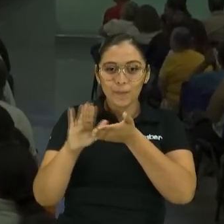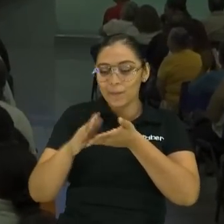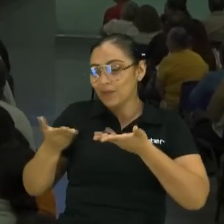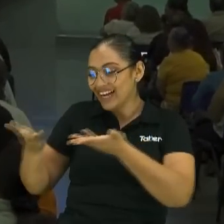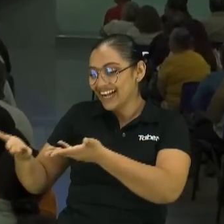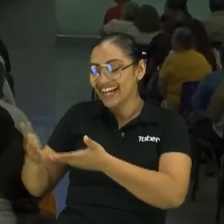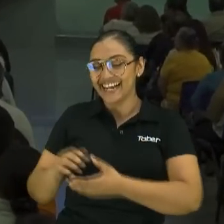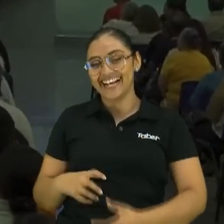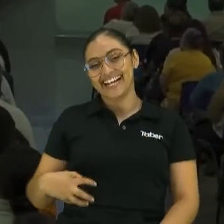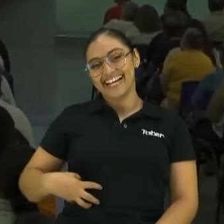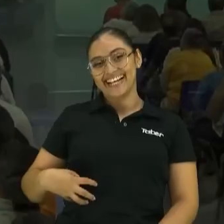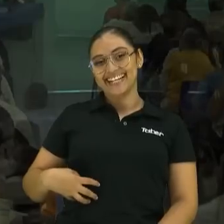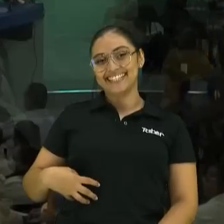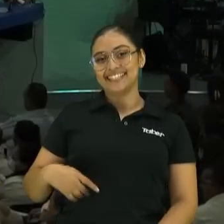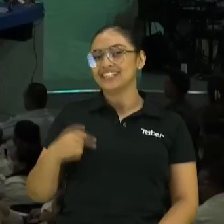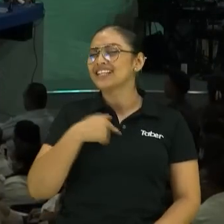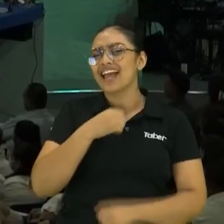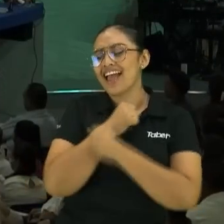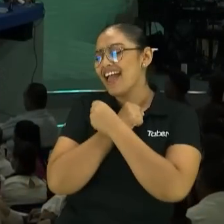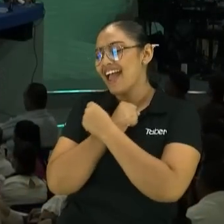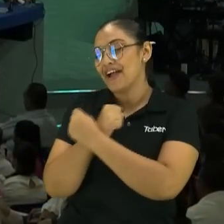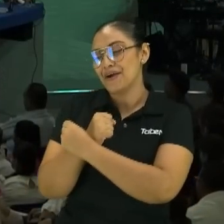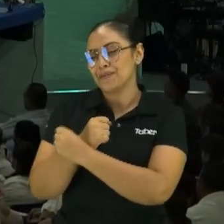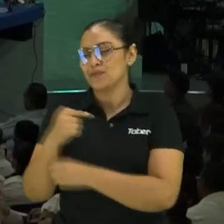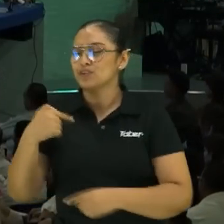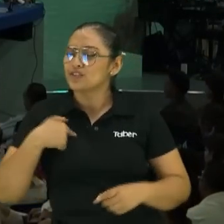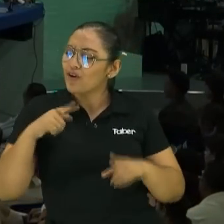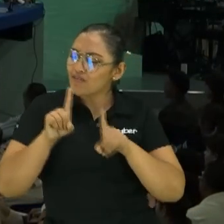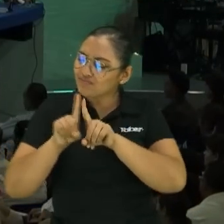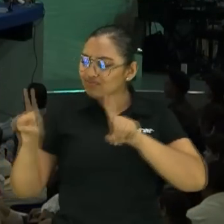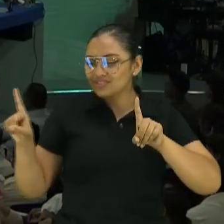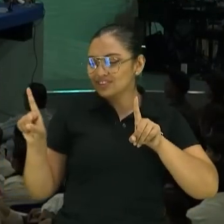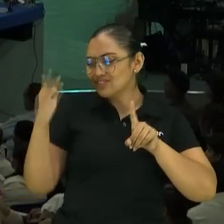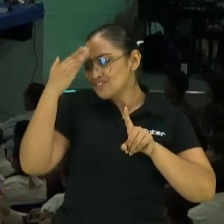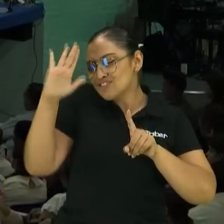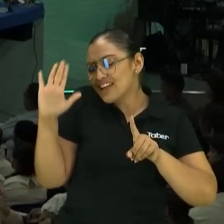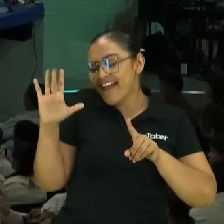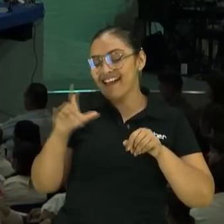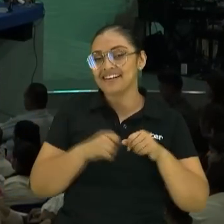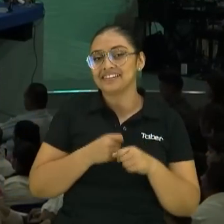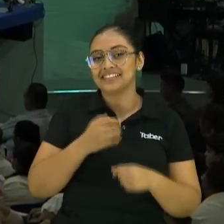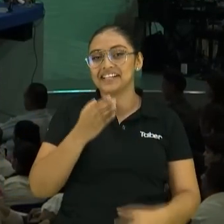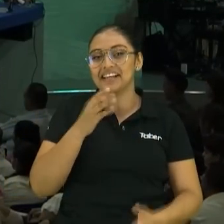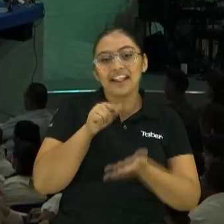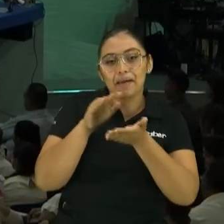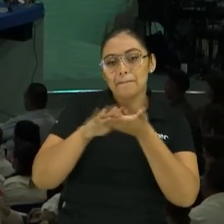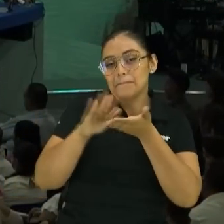te amo No sé qué haría sin ti el recibo del agua